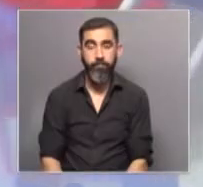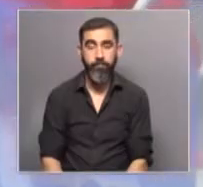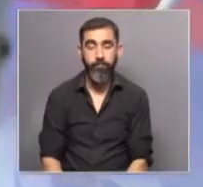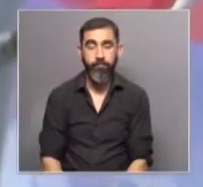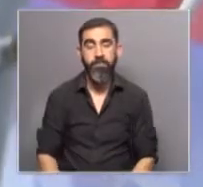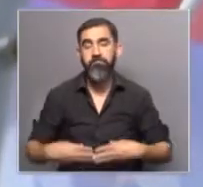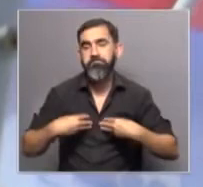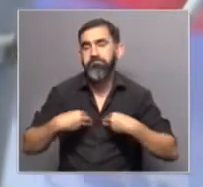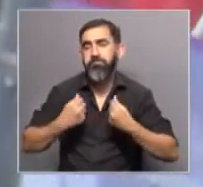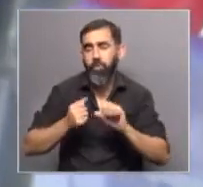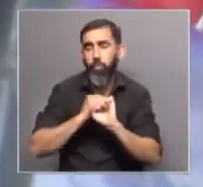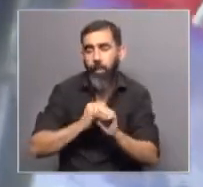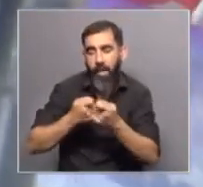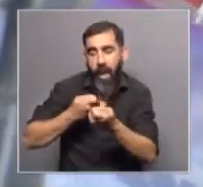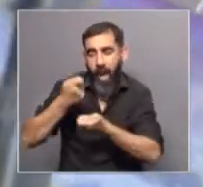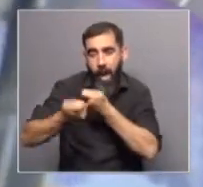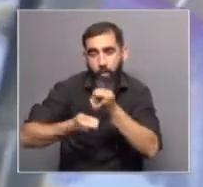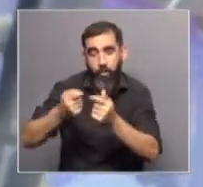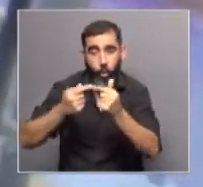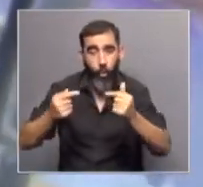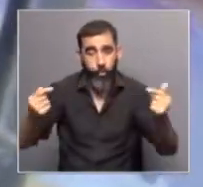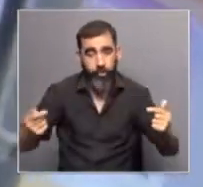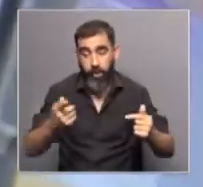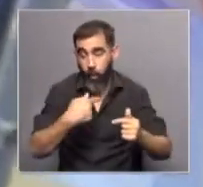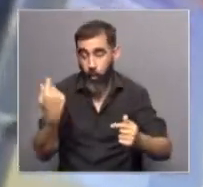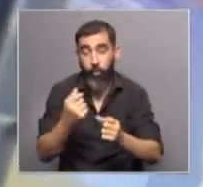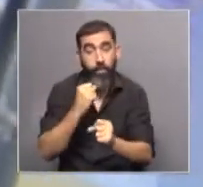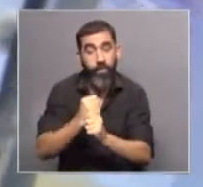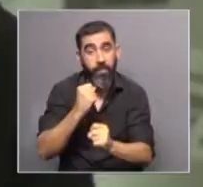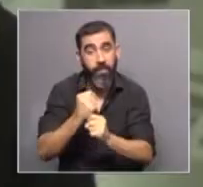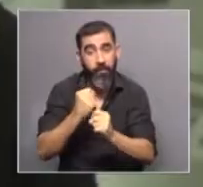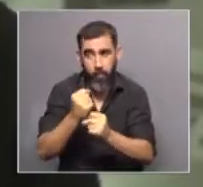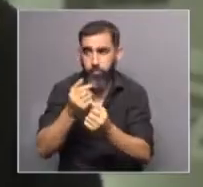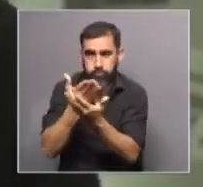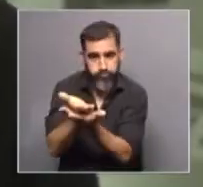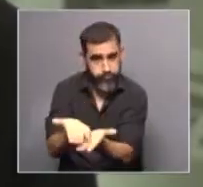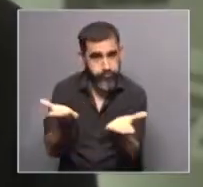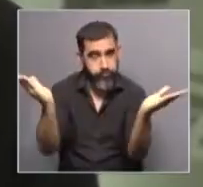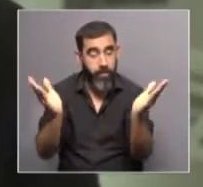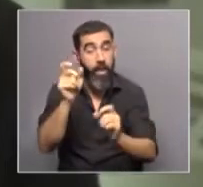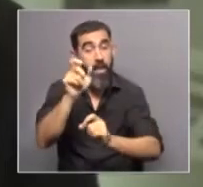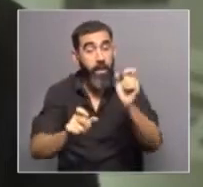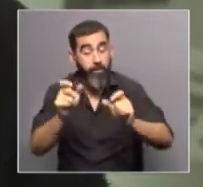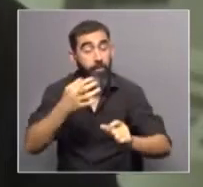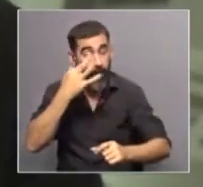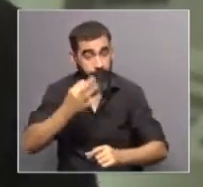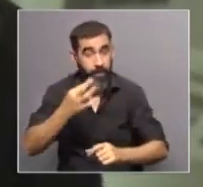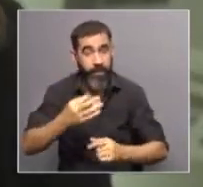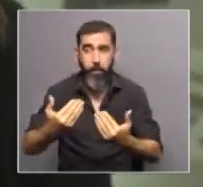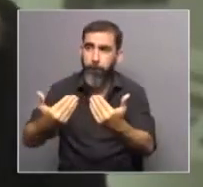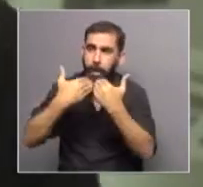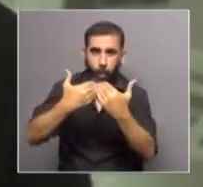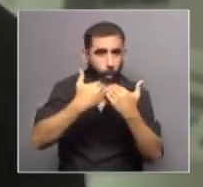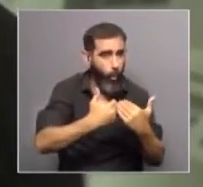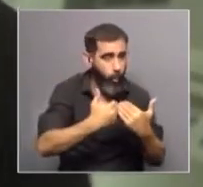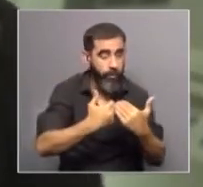La sensación de que podés estar aportando, como que nuestro trabajo era tan visible y la gente en realidad te